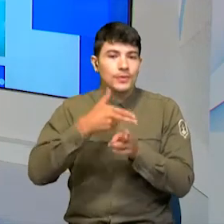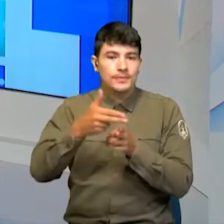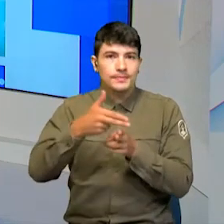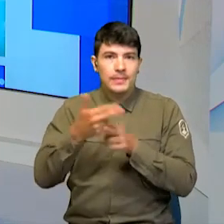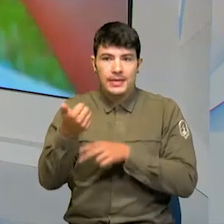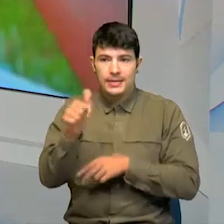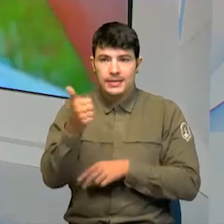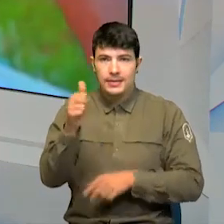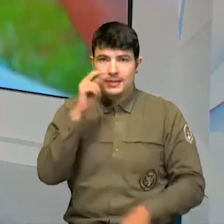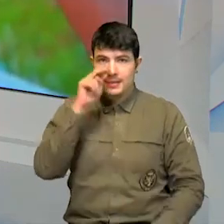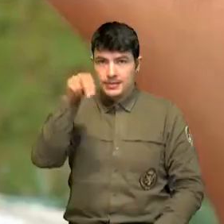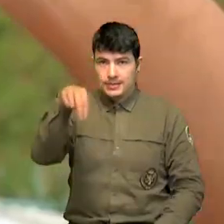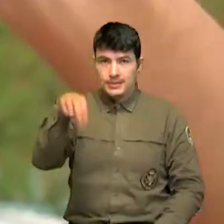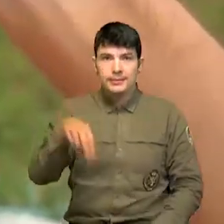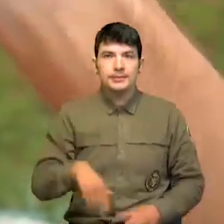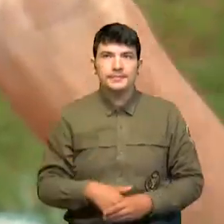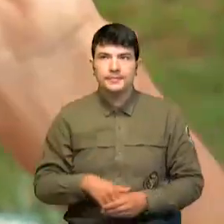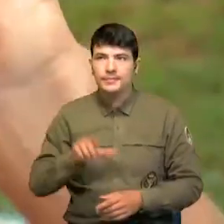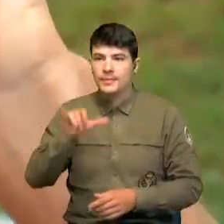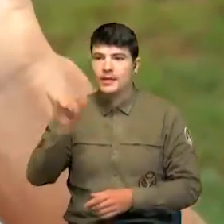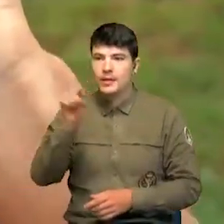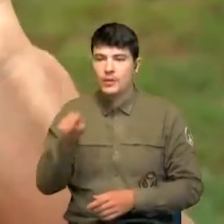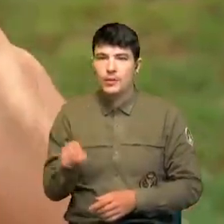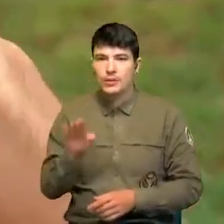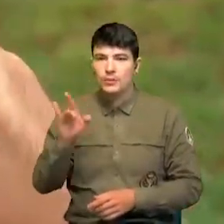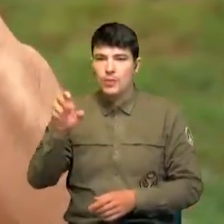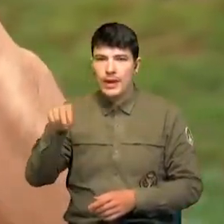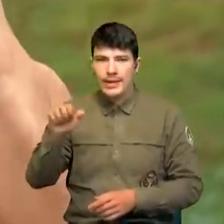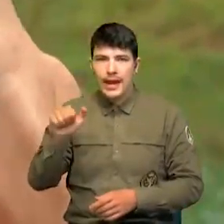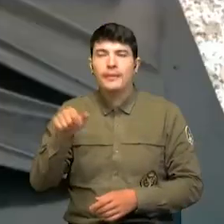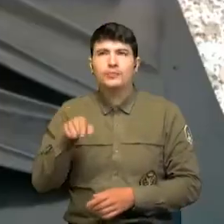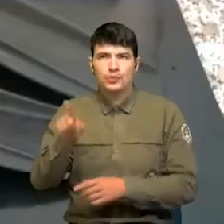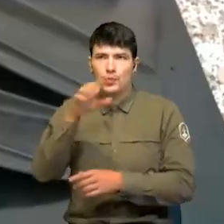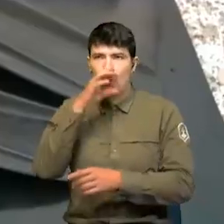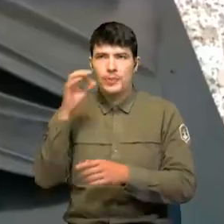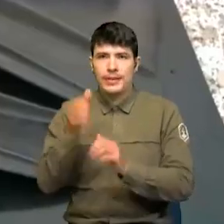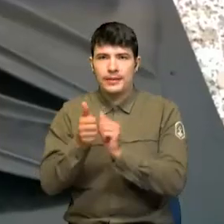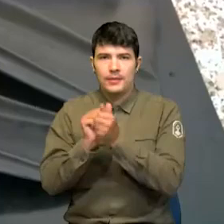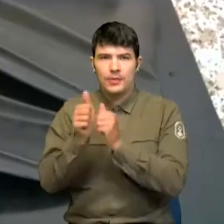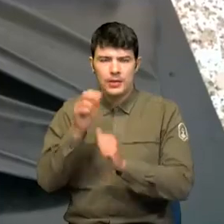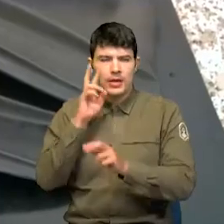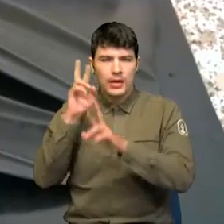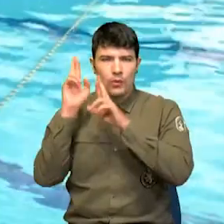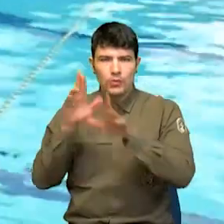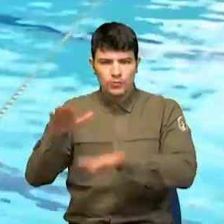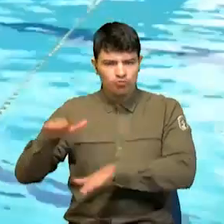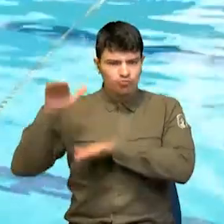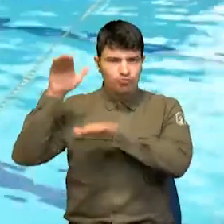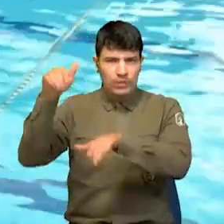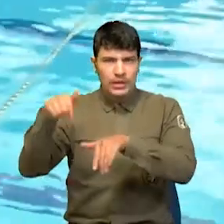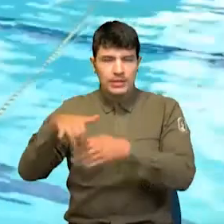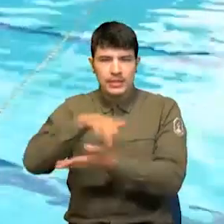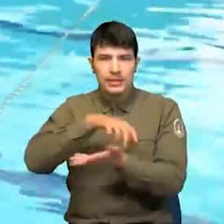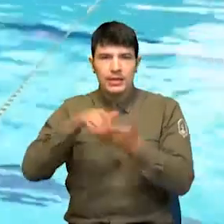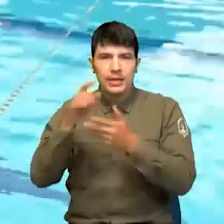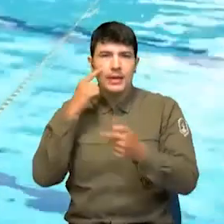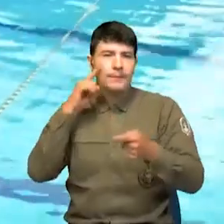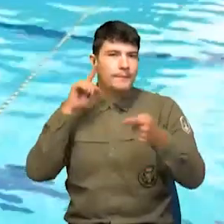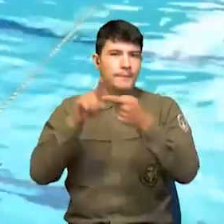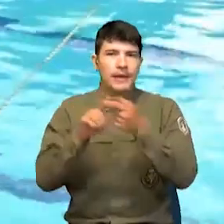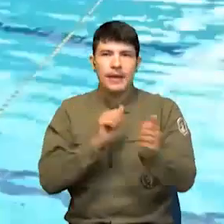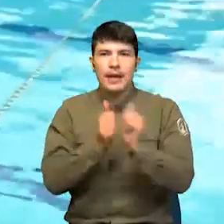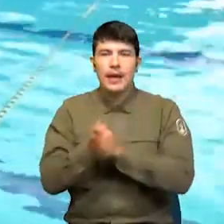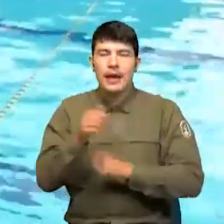junio. Luis Buenahora es uno de los deportistas que buscará dejar en alto el nombre de Santander y buscar su clasificación a